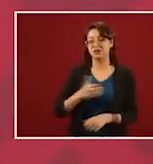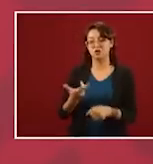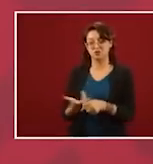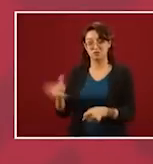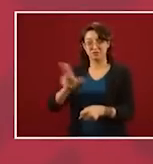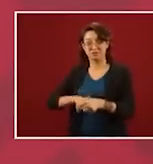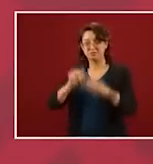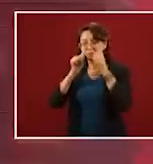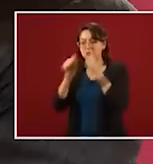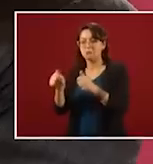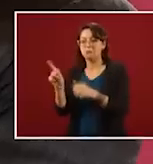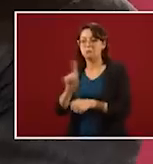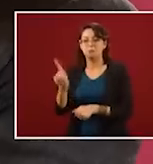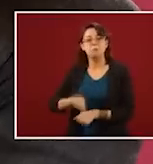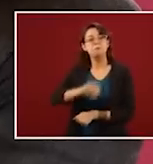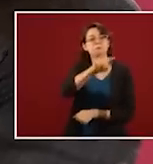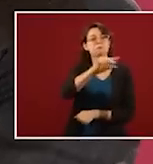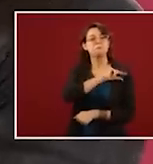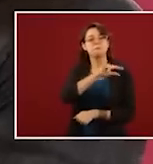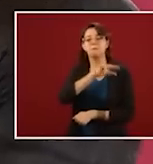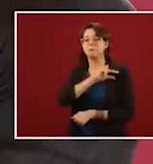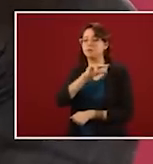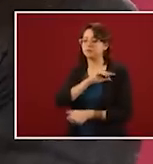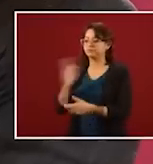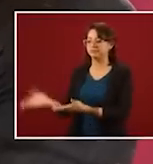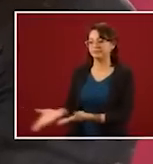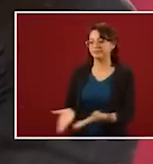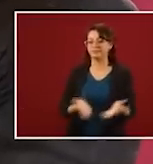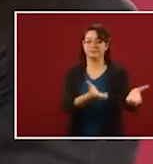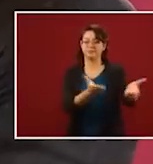cáncer. Una empresa era la que